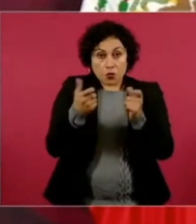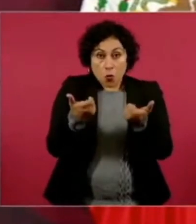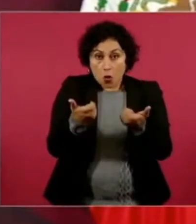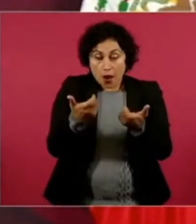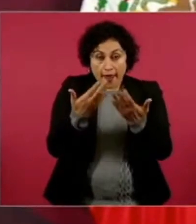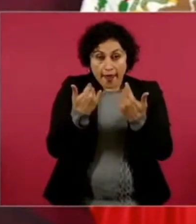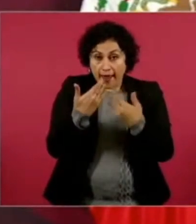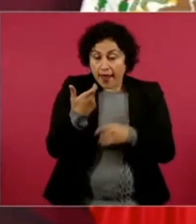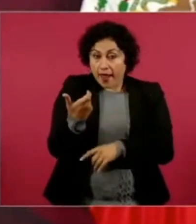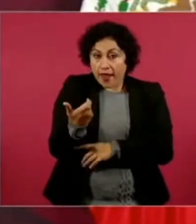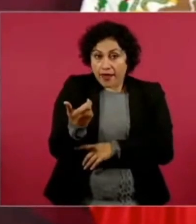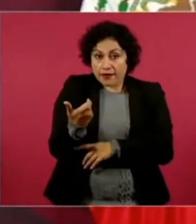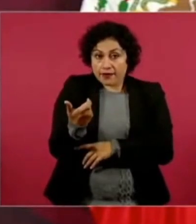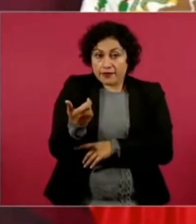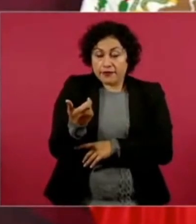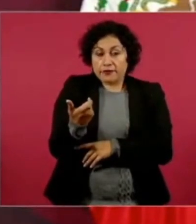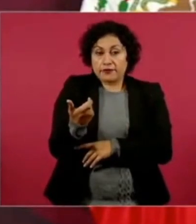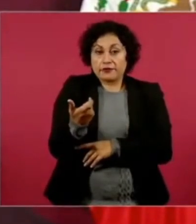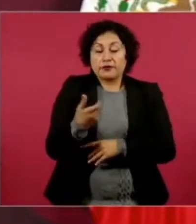dinero para